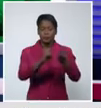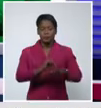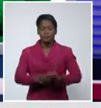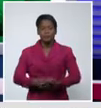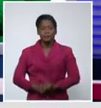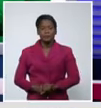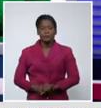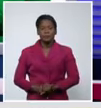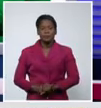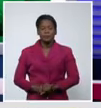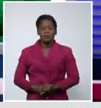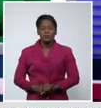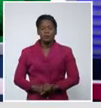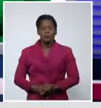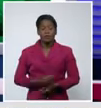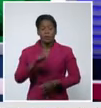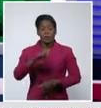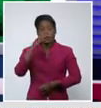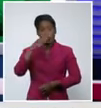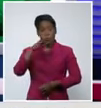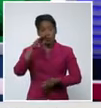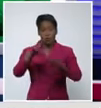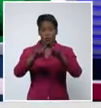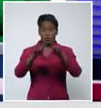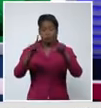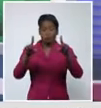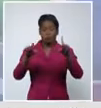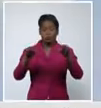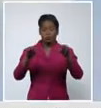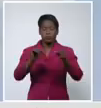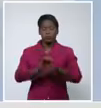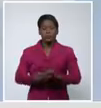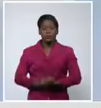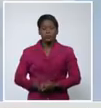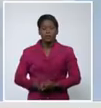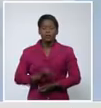En resumen, en Cuba, de los